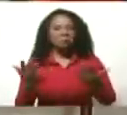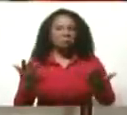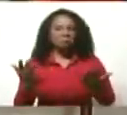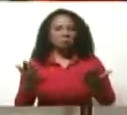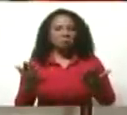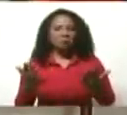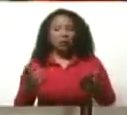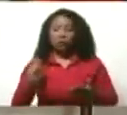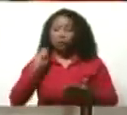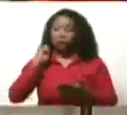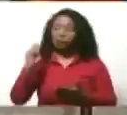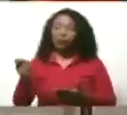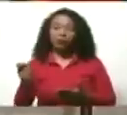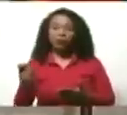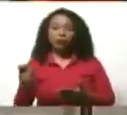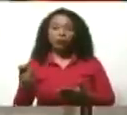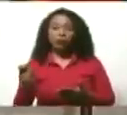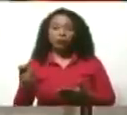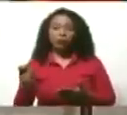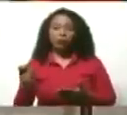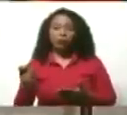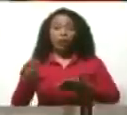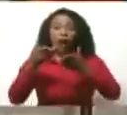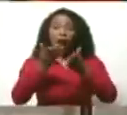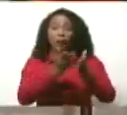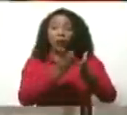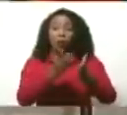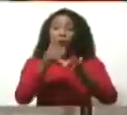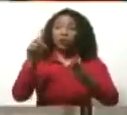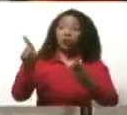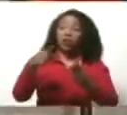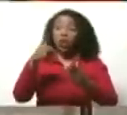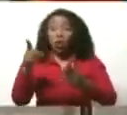que se pagarían, vean esto, así el barco no trabajara.